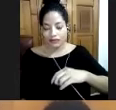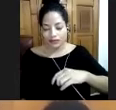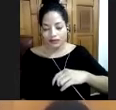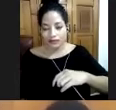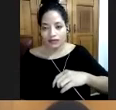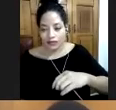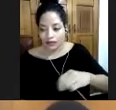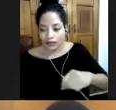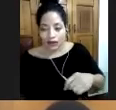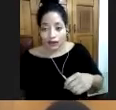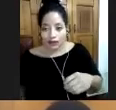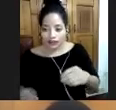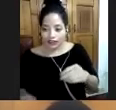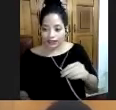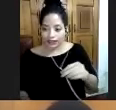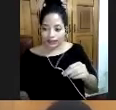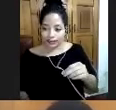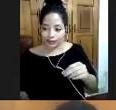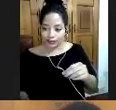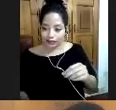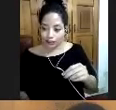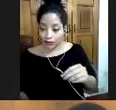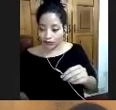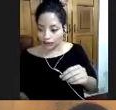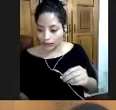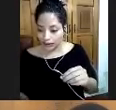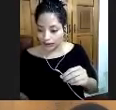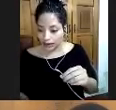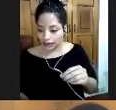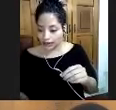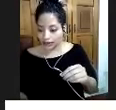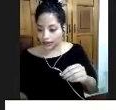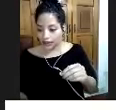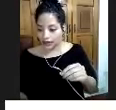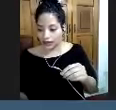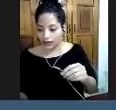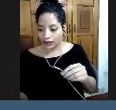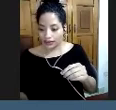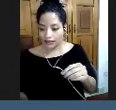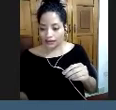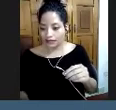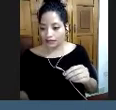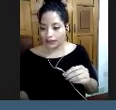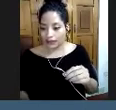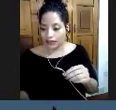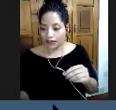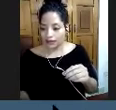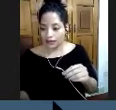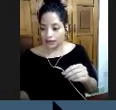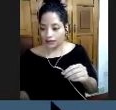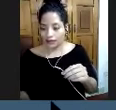educativo. Muchas gracias, Santos. No sé si ya estará Ixa por